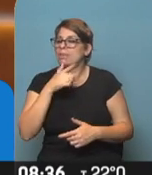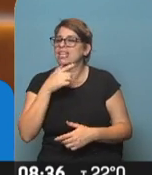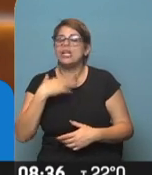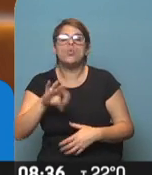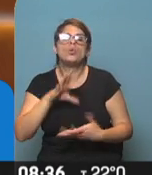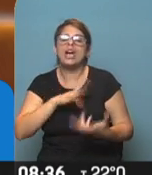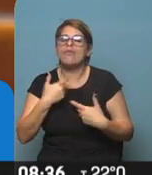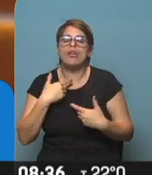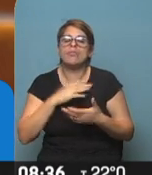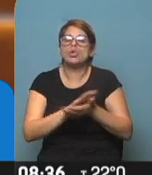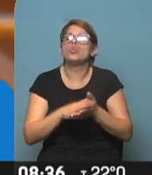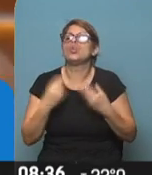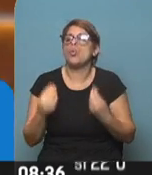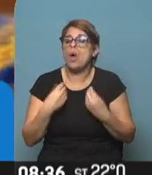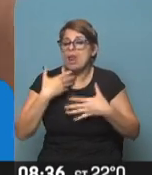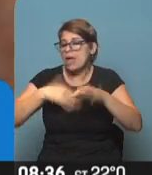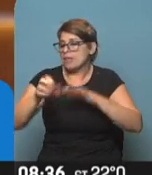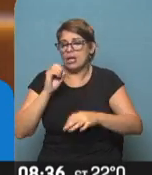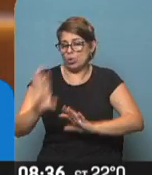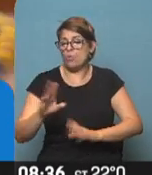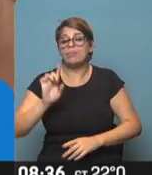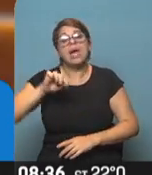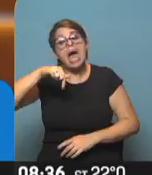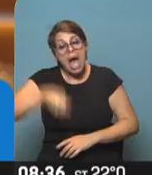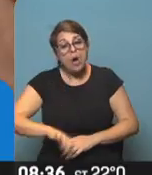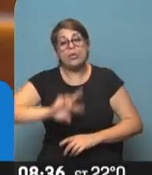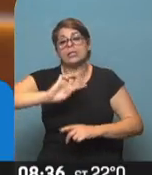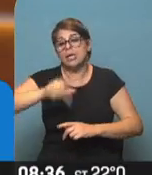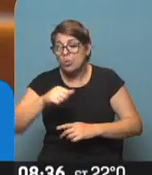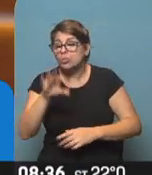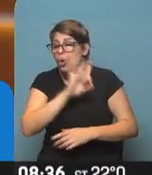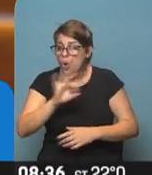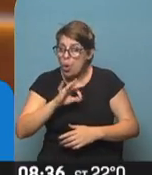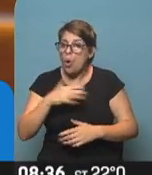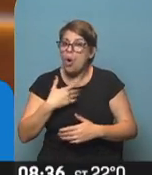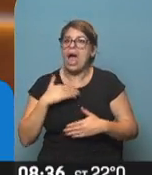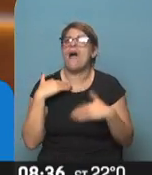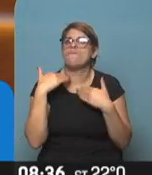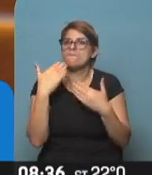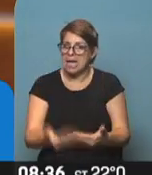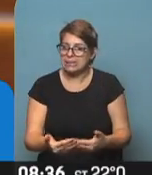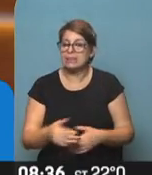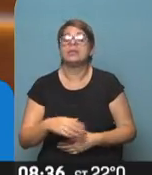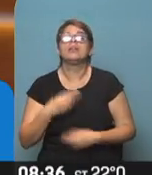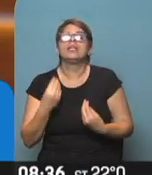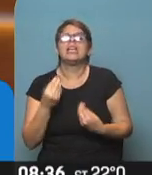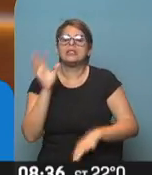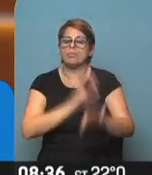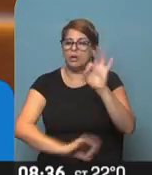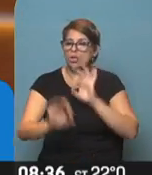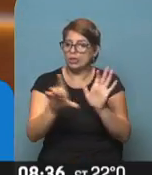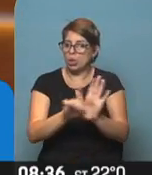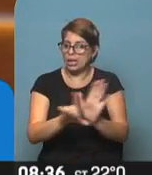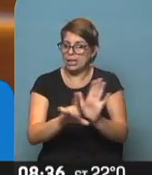es vender y entonces ahora viene el segundo o una manzana bajada más que es un proyecto legislativo